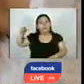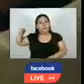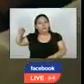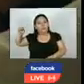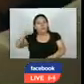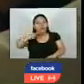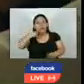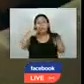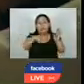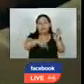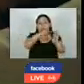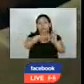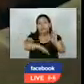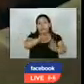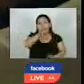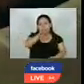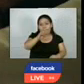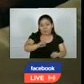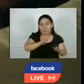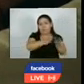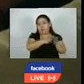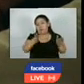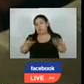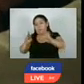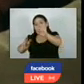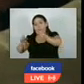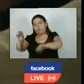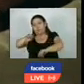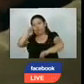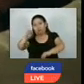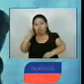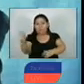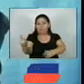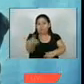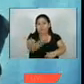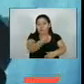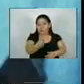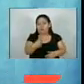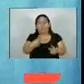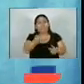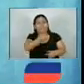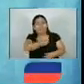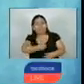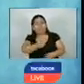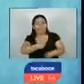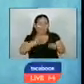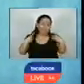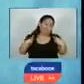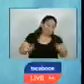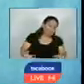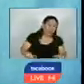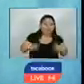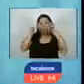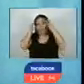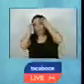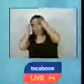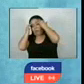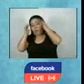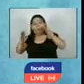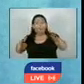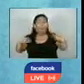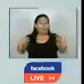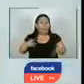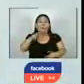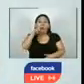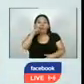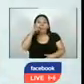Salud señala que entre el 20 y 70% de la población sigue sufriendo depresión y ansiedad, por lo que